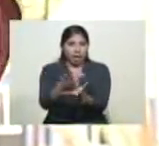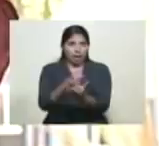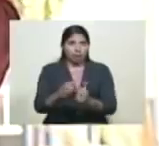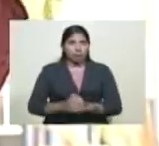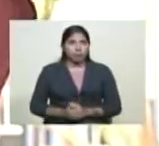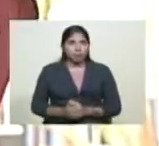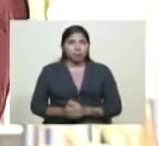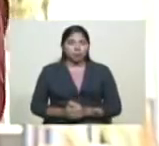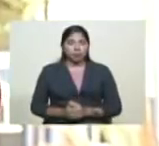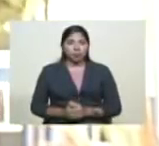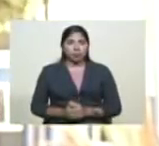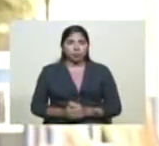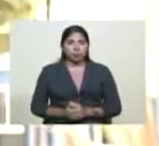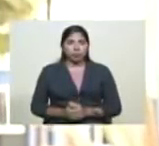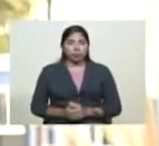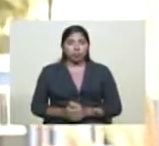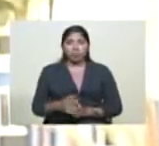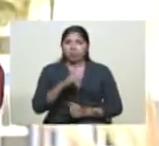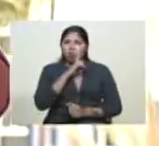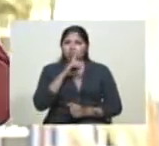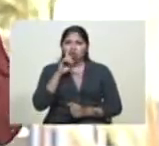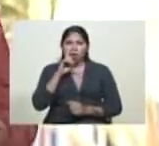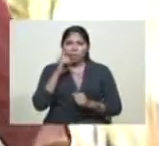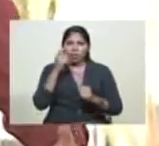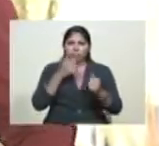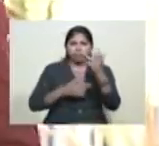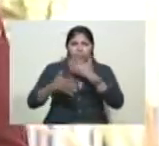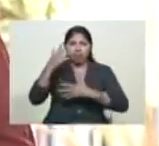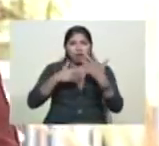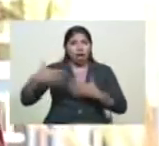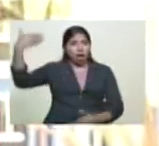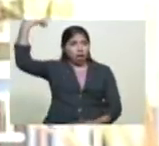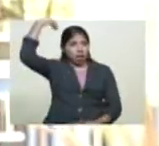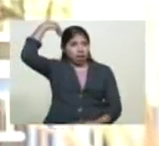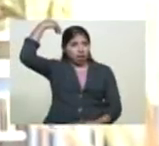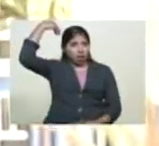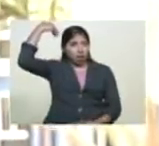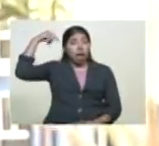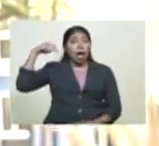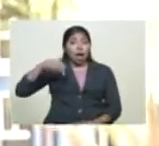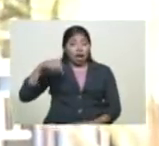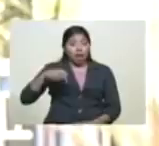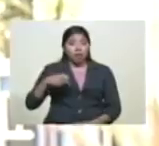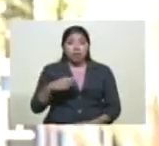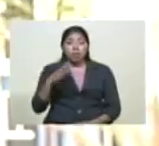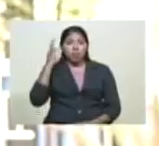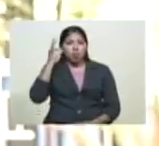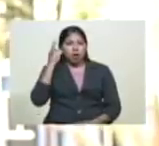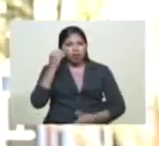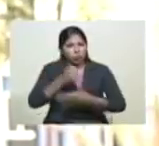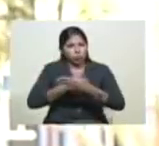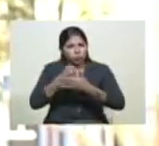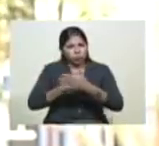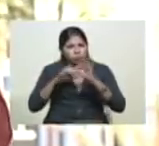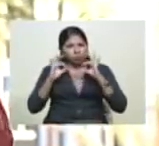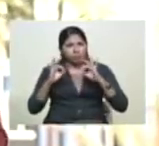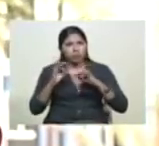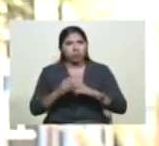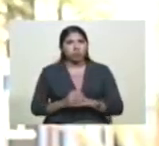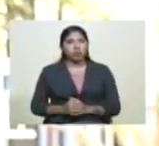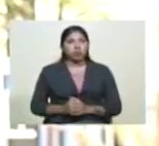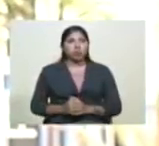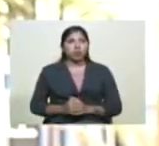Luisa Cáceres de Arizmendi, una mujer batalladora de nuestra epopeya heroica. El proyecto contempla